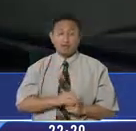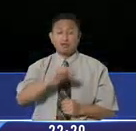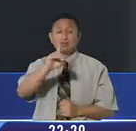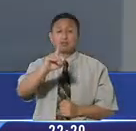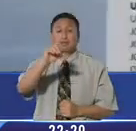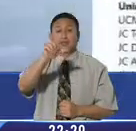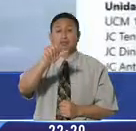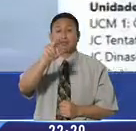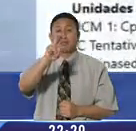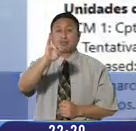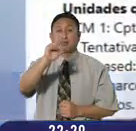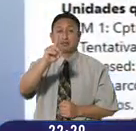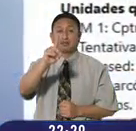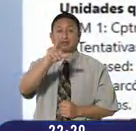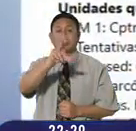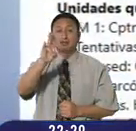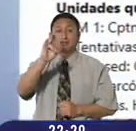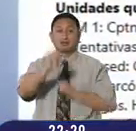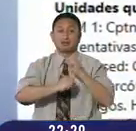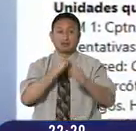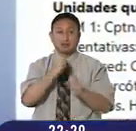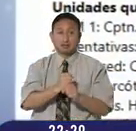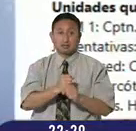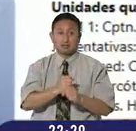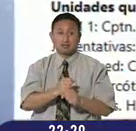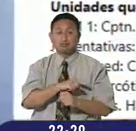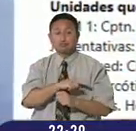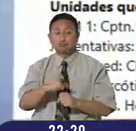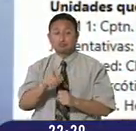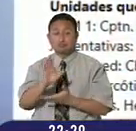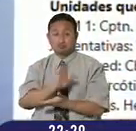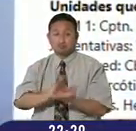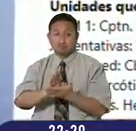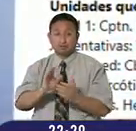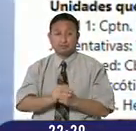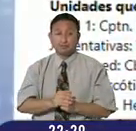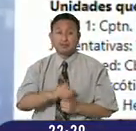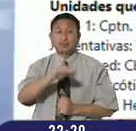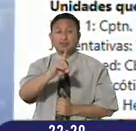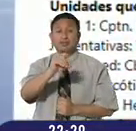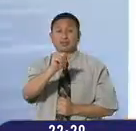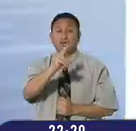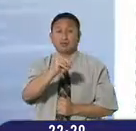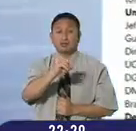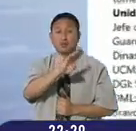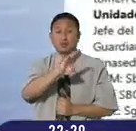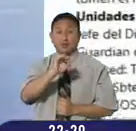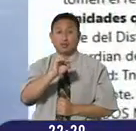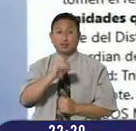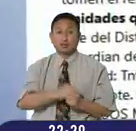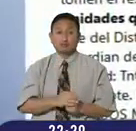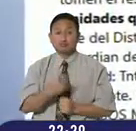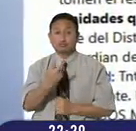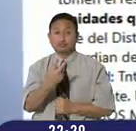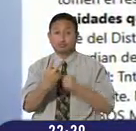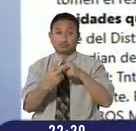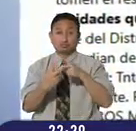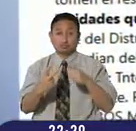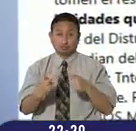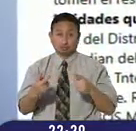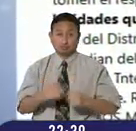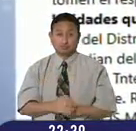Valencia, de 37 años, asesinado en La Trinitaria, y David García, de 40, en la cooperativa Ciudad de